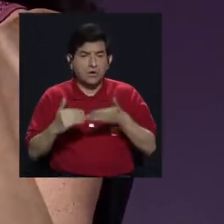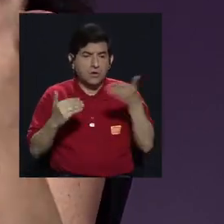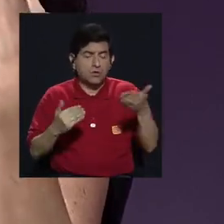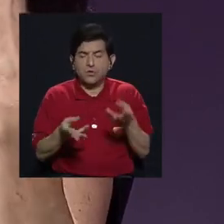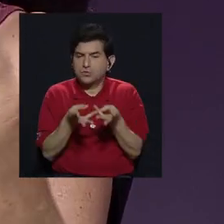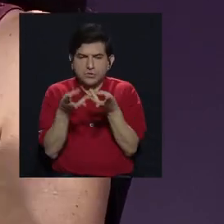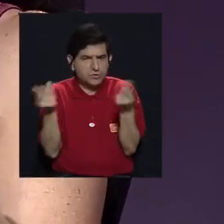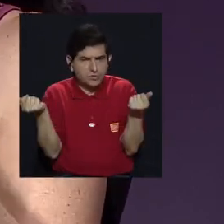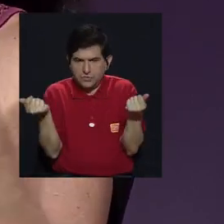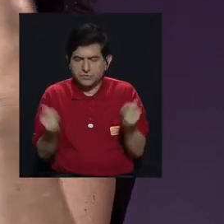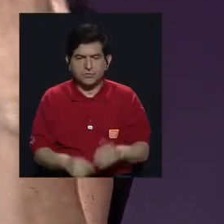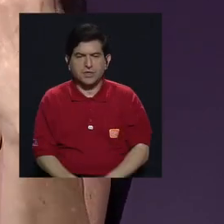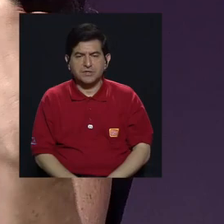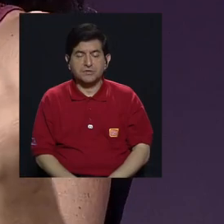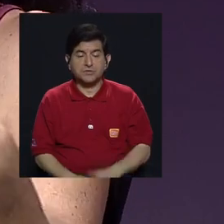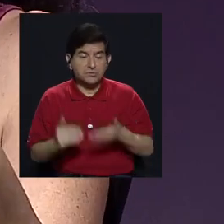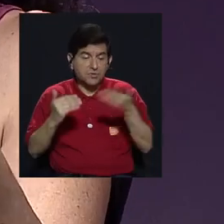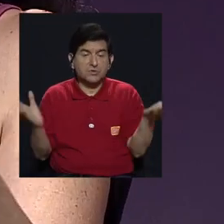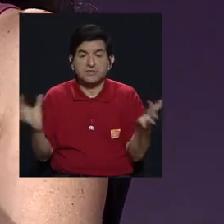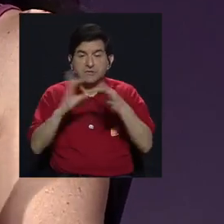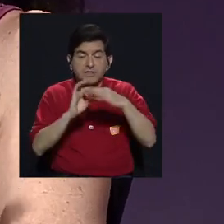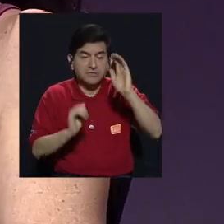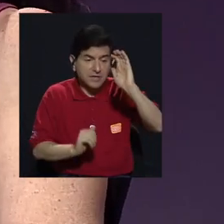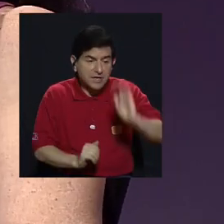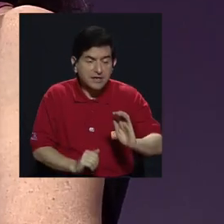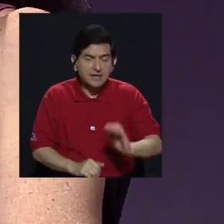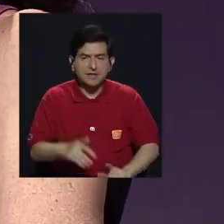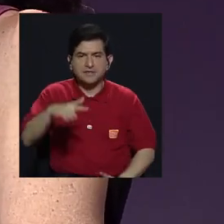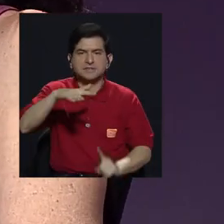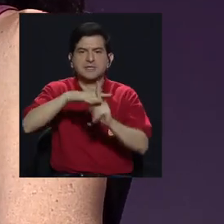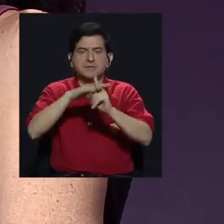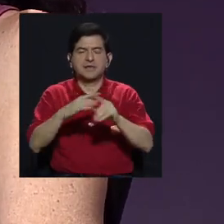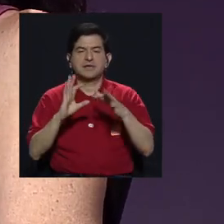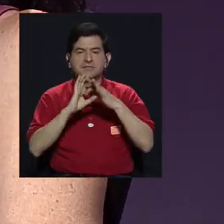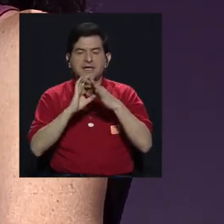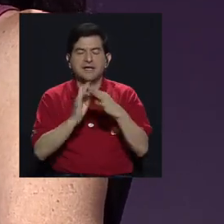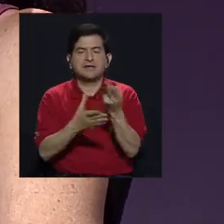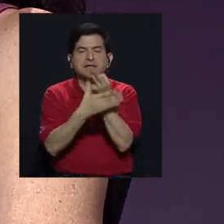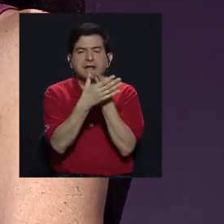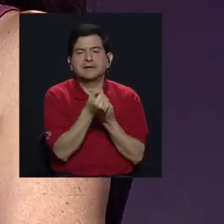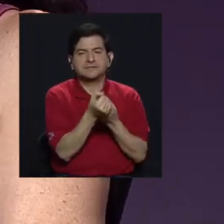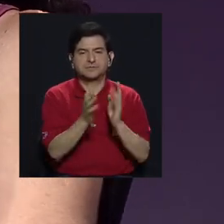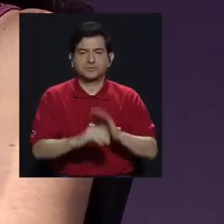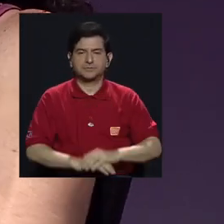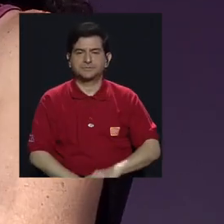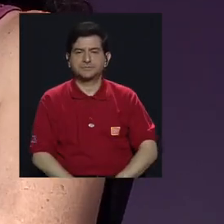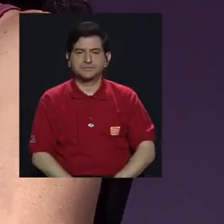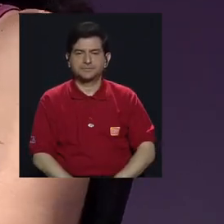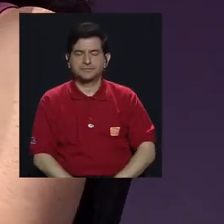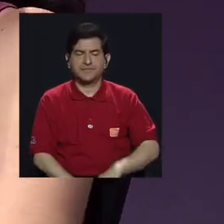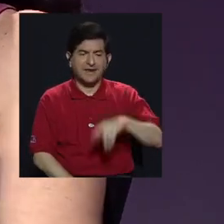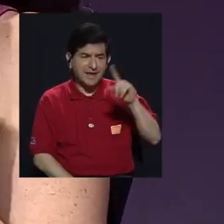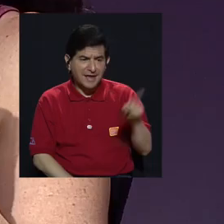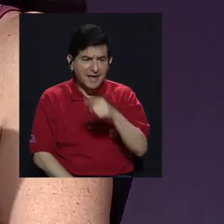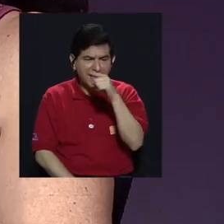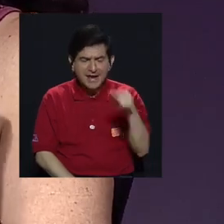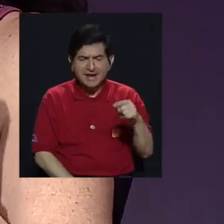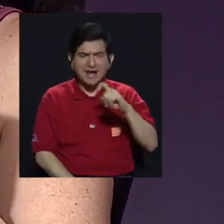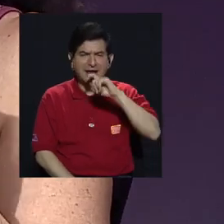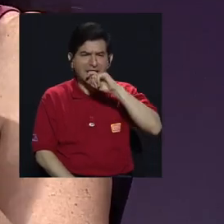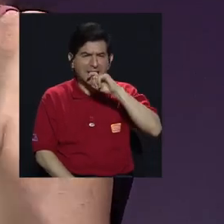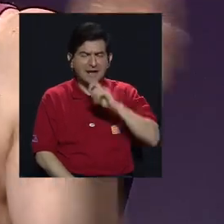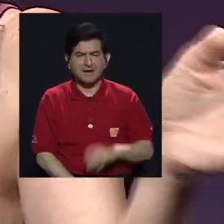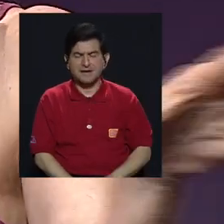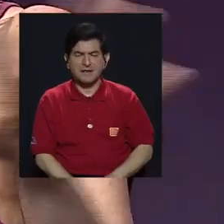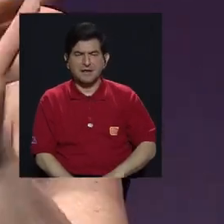asuntos no resueltos, con asuntos de la infancia que vienen a manifestarse en las relaciones de pareja. Entonces, eliminar los celos así